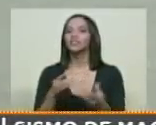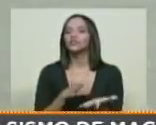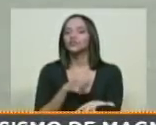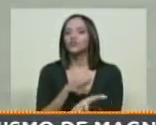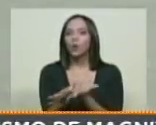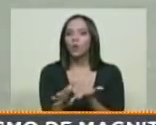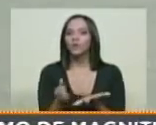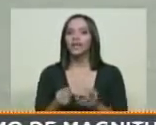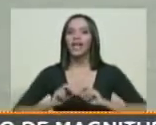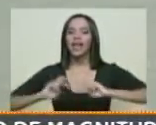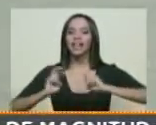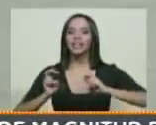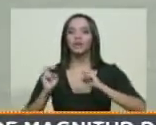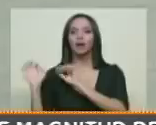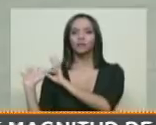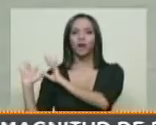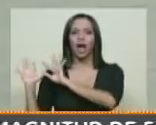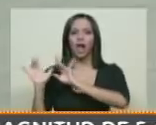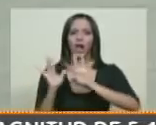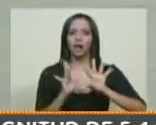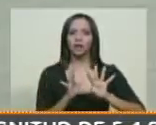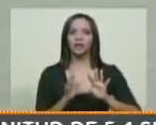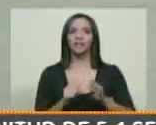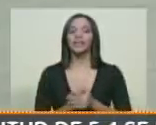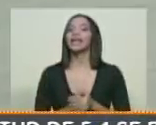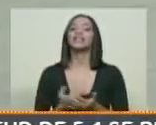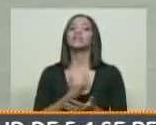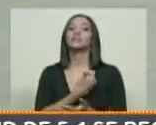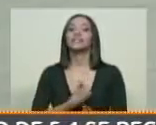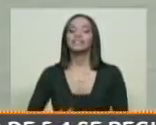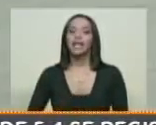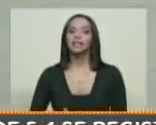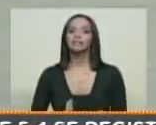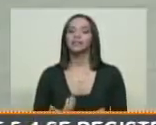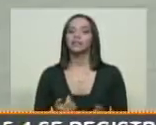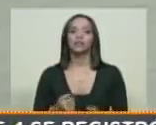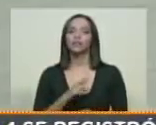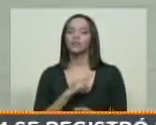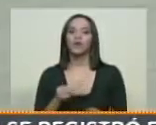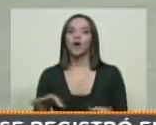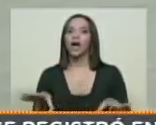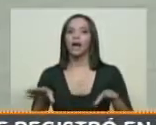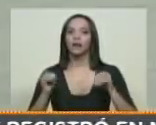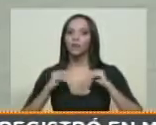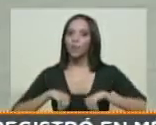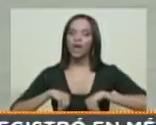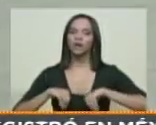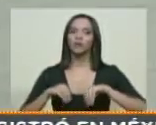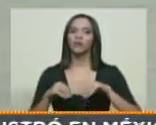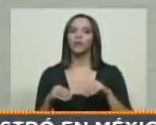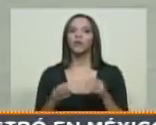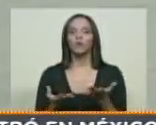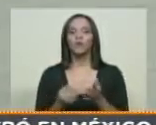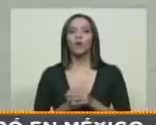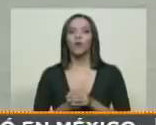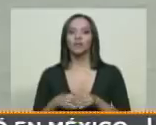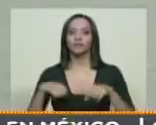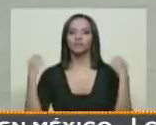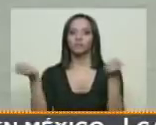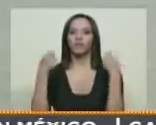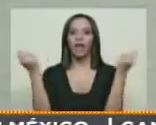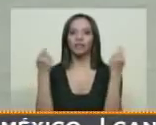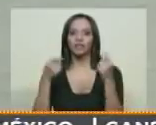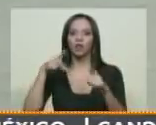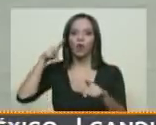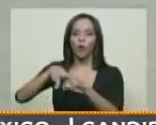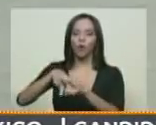tema migratorio. Recordemos que el jefe de Estado venezolano ha condenado la campaña de odio, instigación y xenofobia en contra de